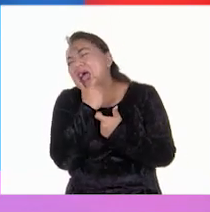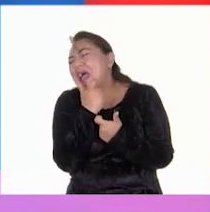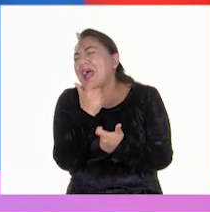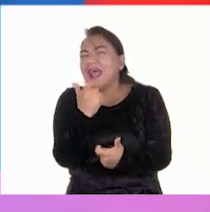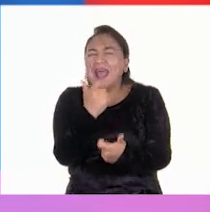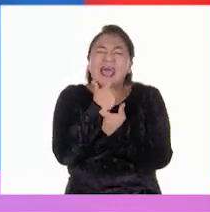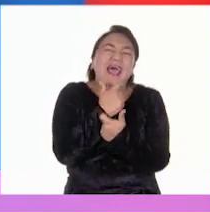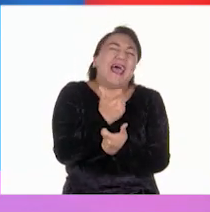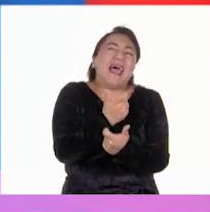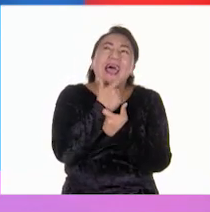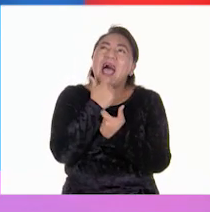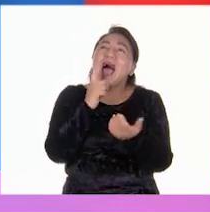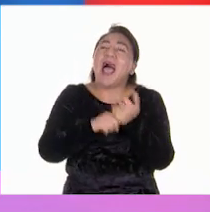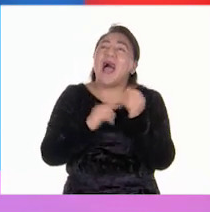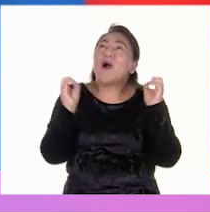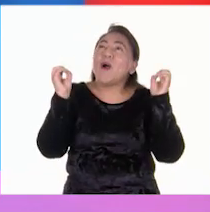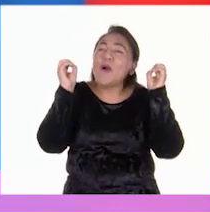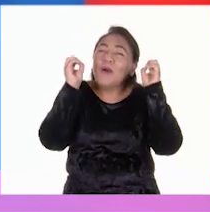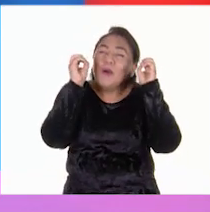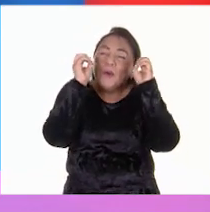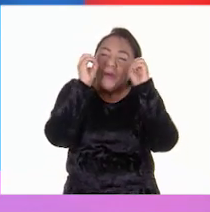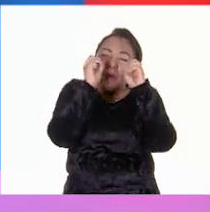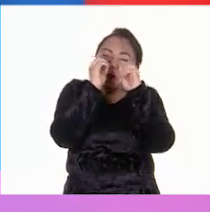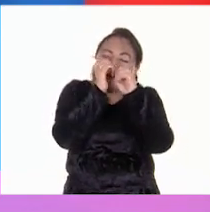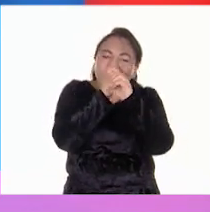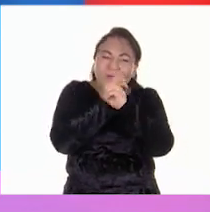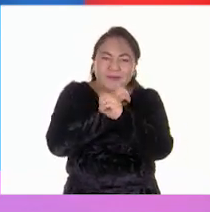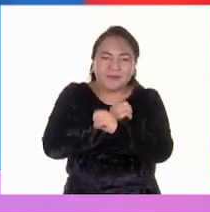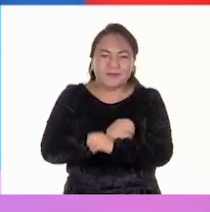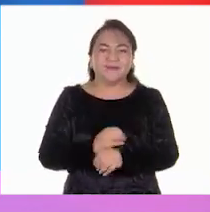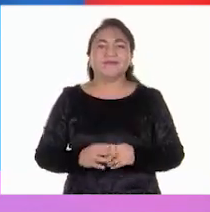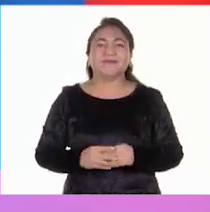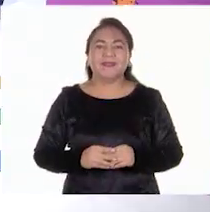fuerza mientras se oscurece el escenario.